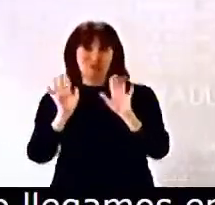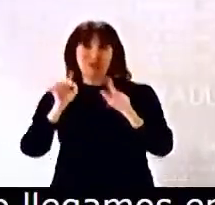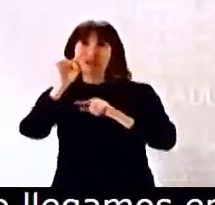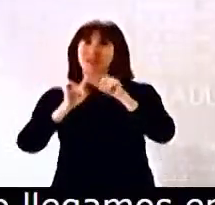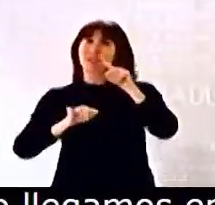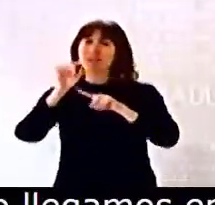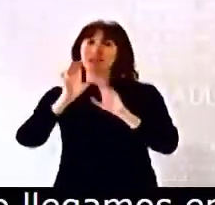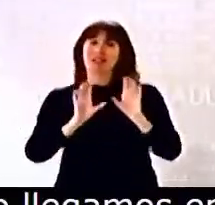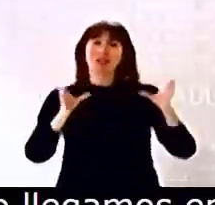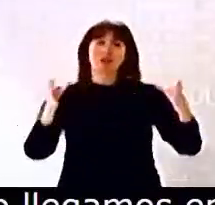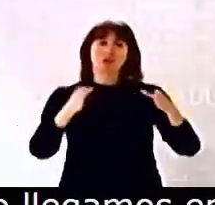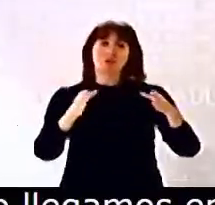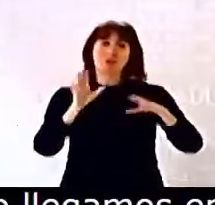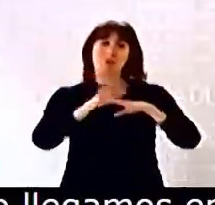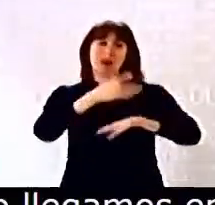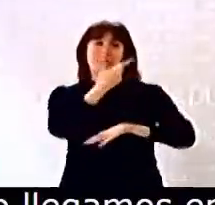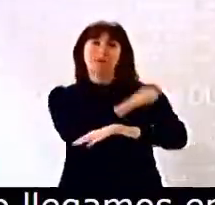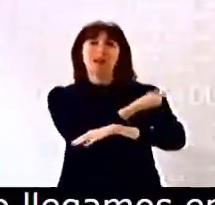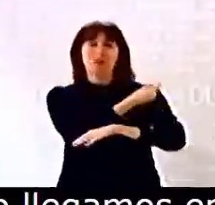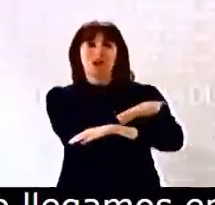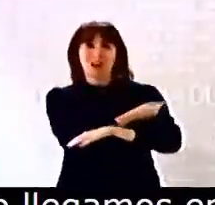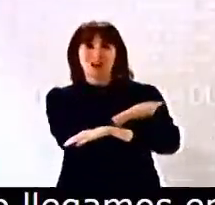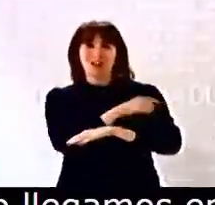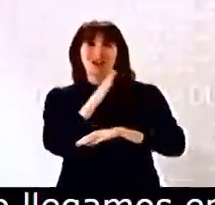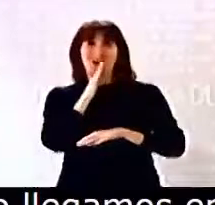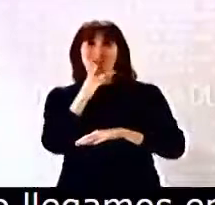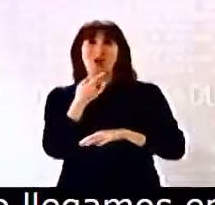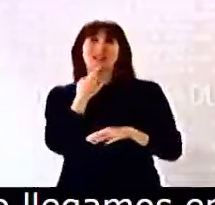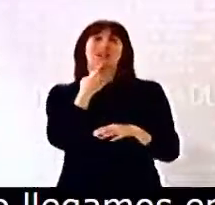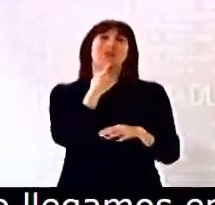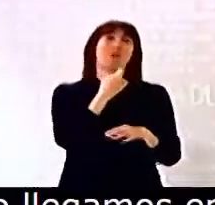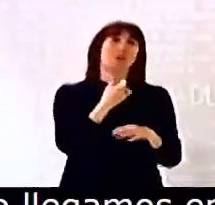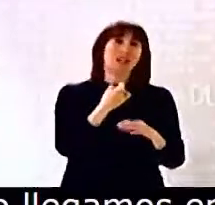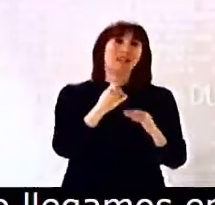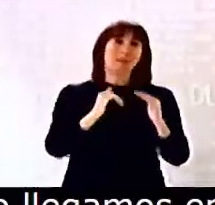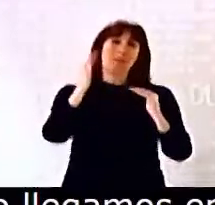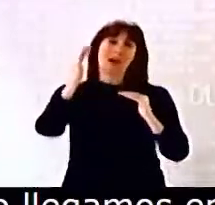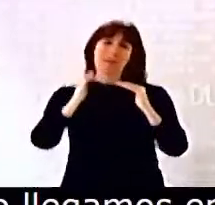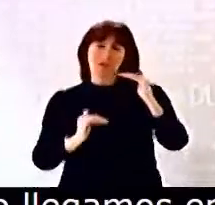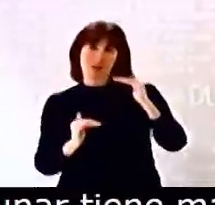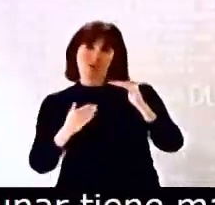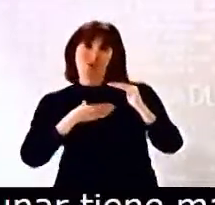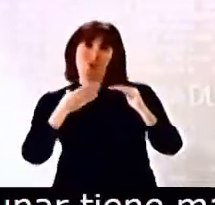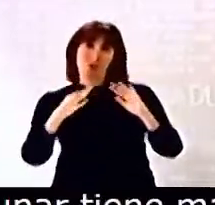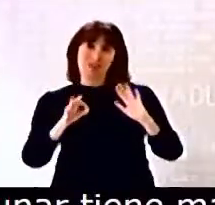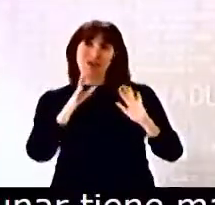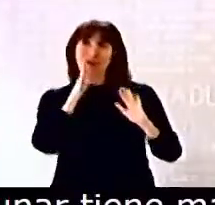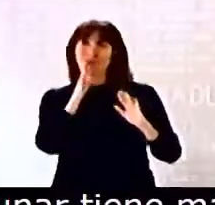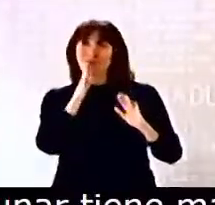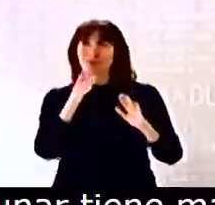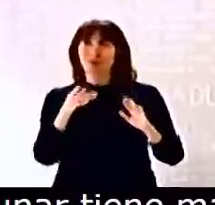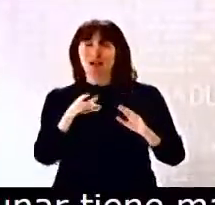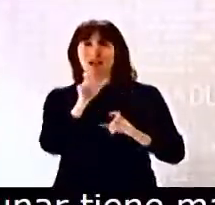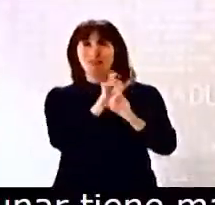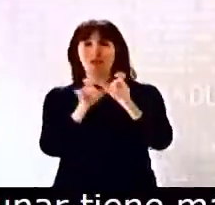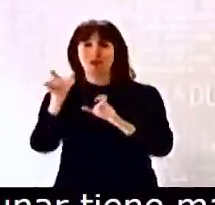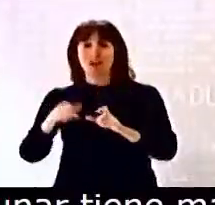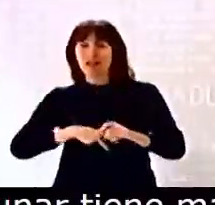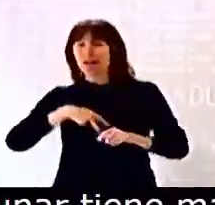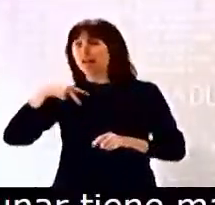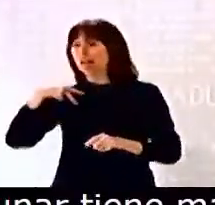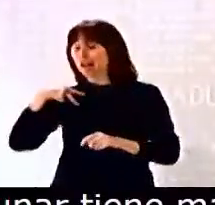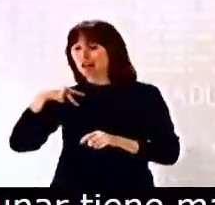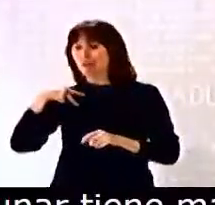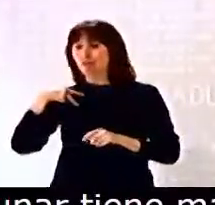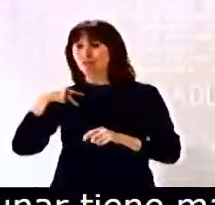Depende del grupo a vacunar, ¿tiene más dificultades o tiene menos dificultades? No es lo mismo vacunar a la población general, que